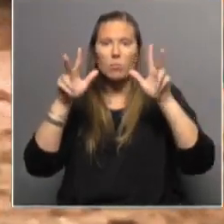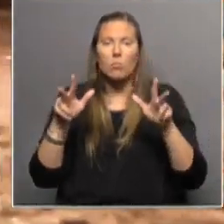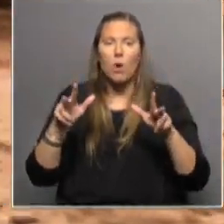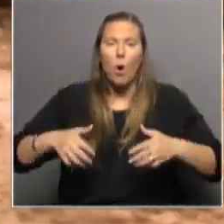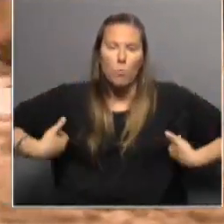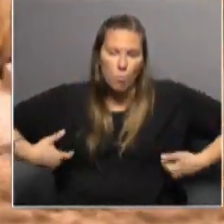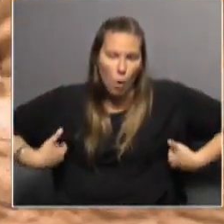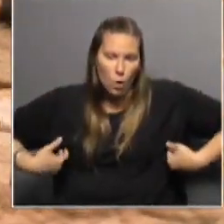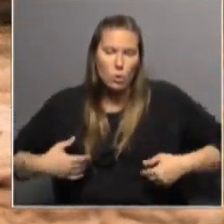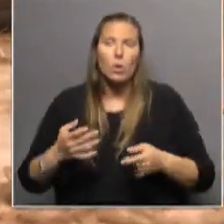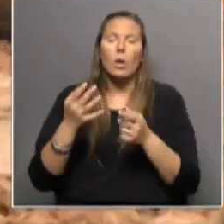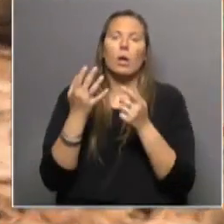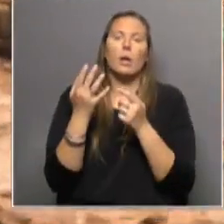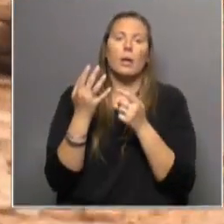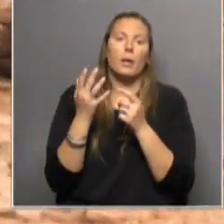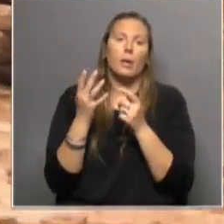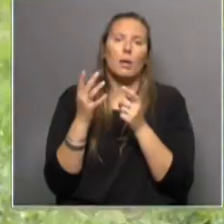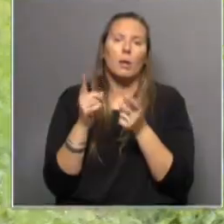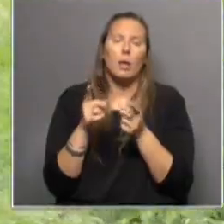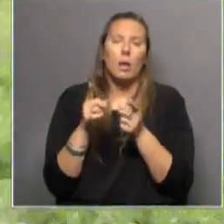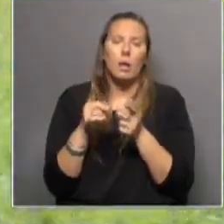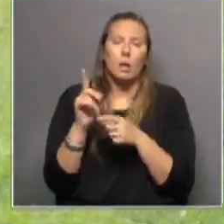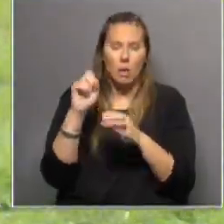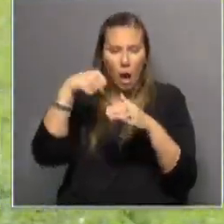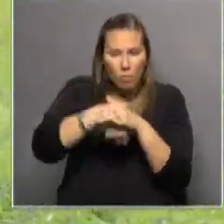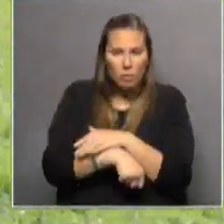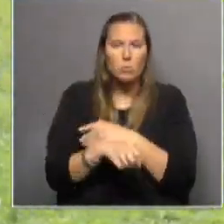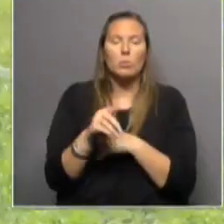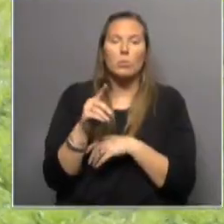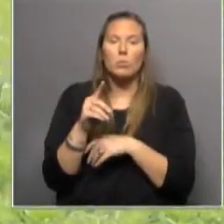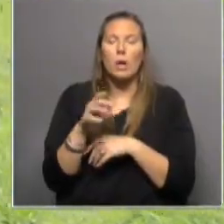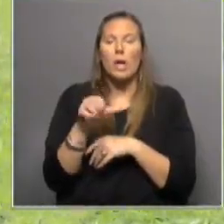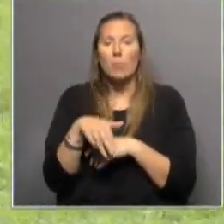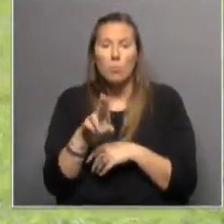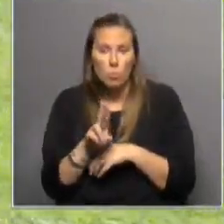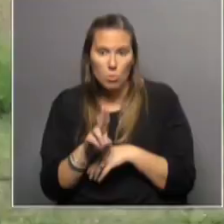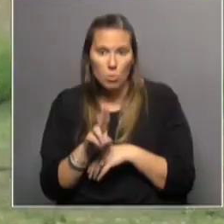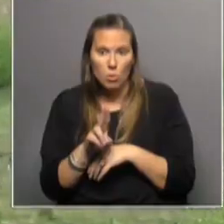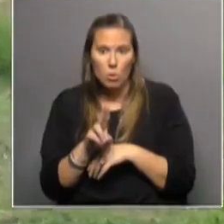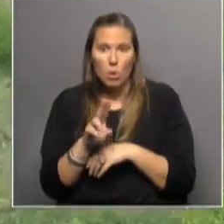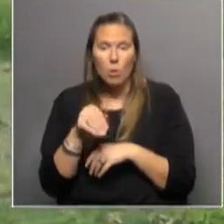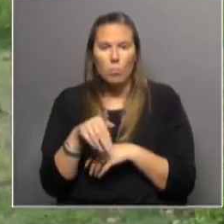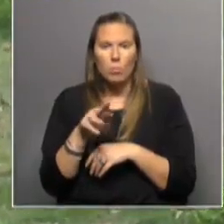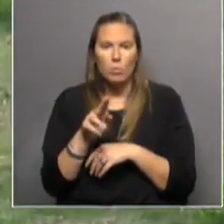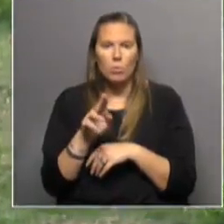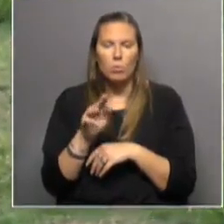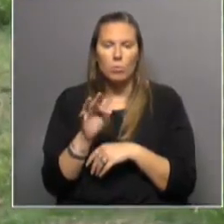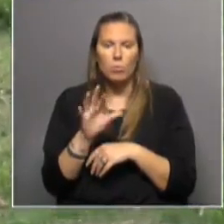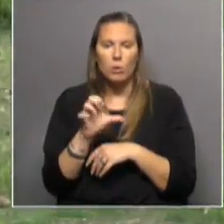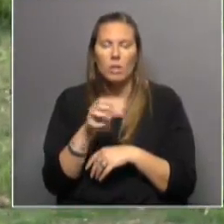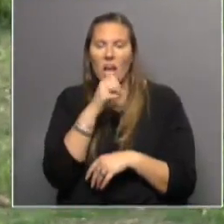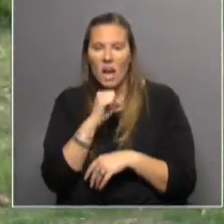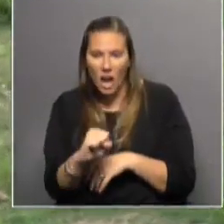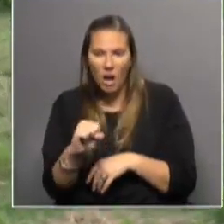que están acá atrás. Tenemos avestruz, ñandú, emú, muflones, cabras,